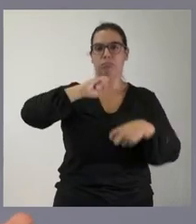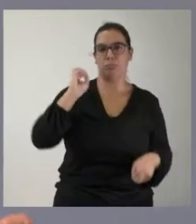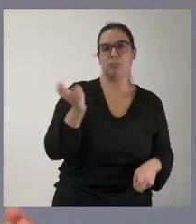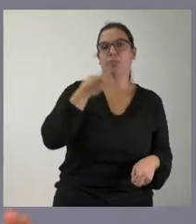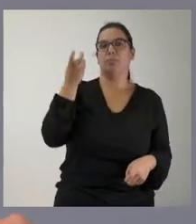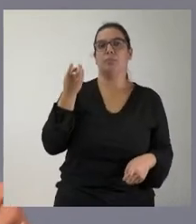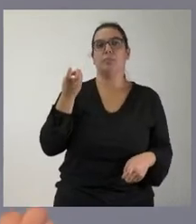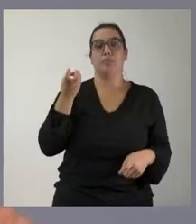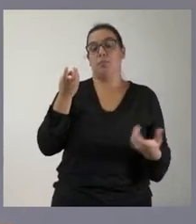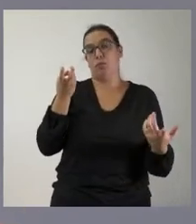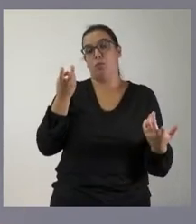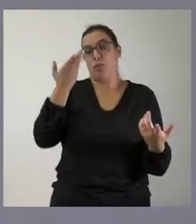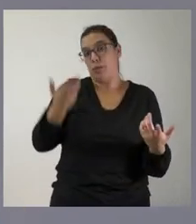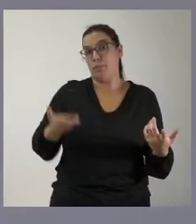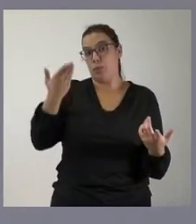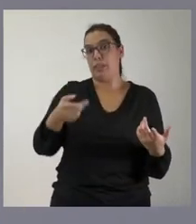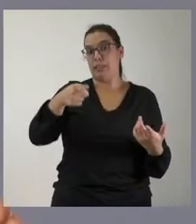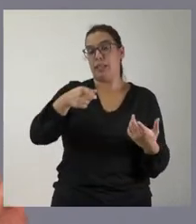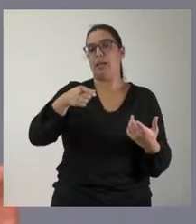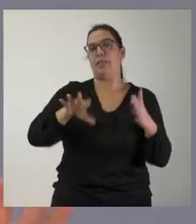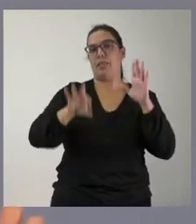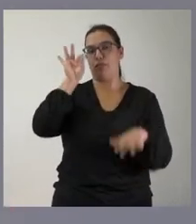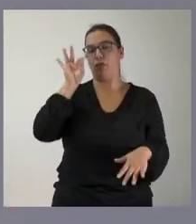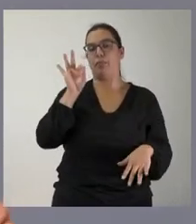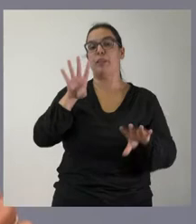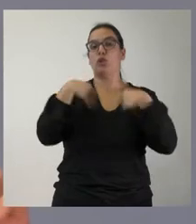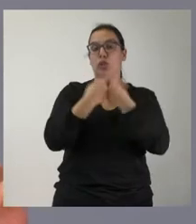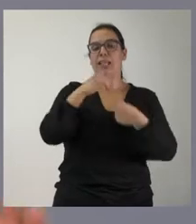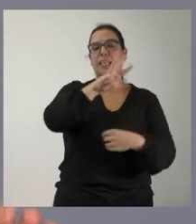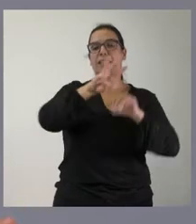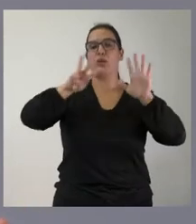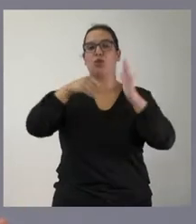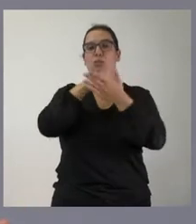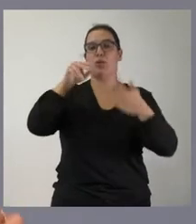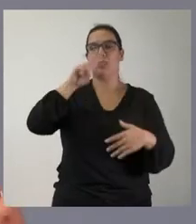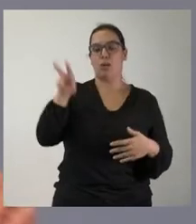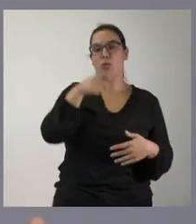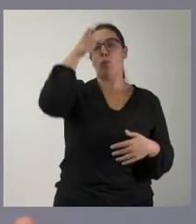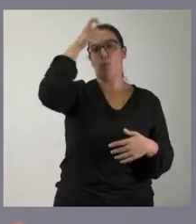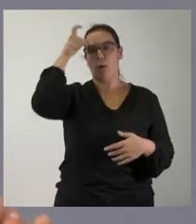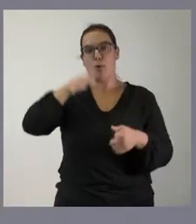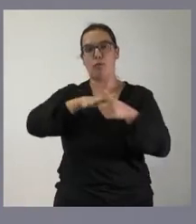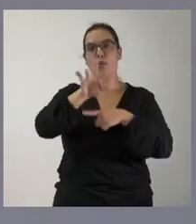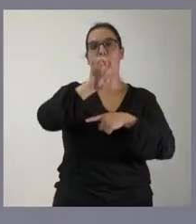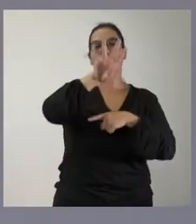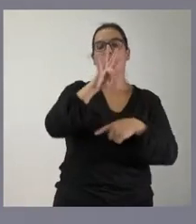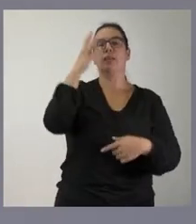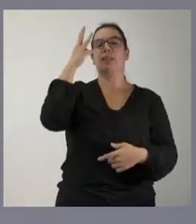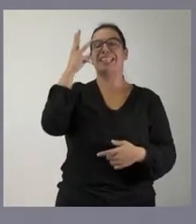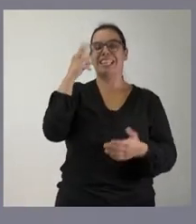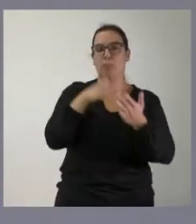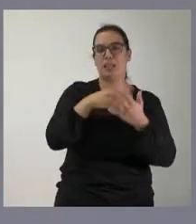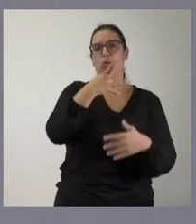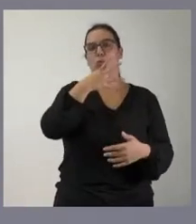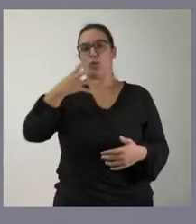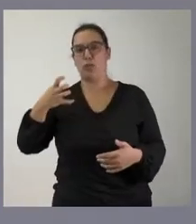desde ese punto de vista es muy relevante esta actuación un importe de 38 millones de euros 14 localidades 3.400 propietarios